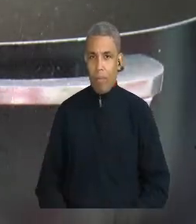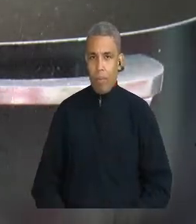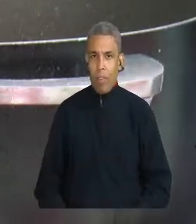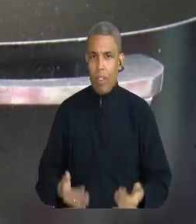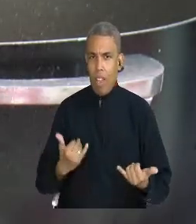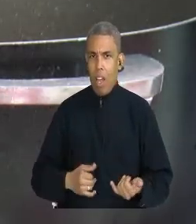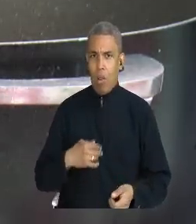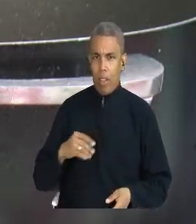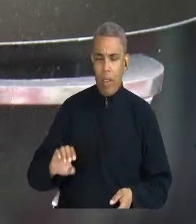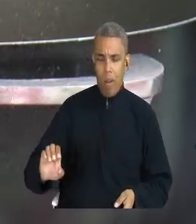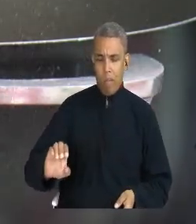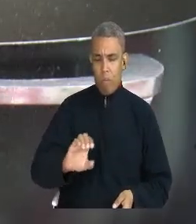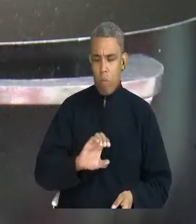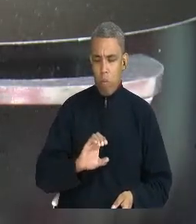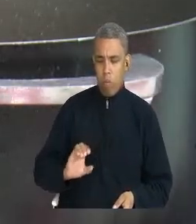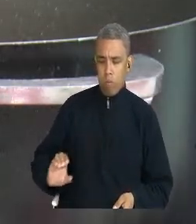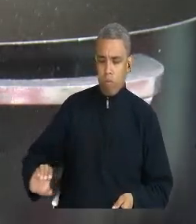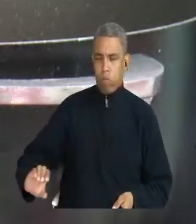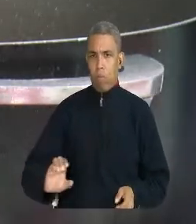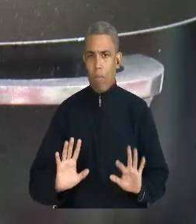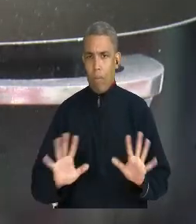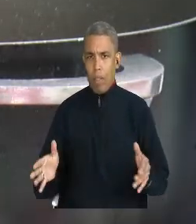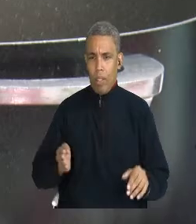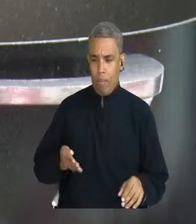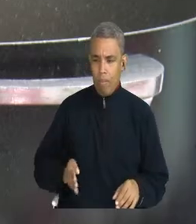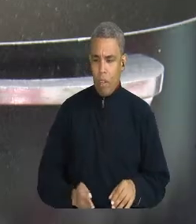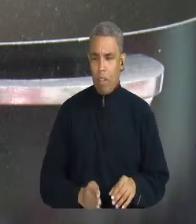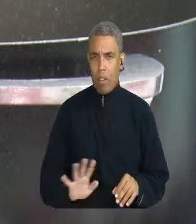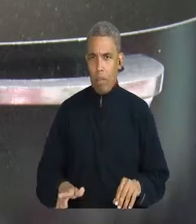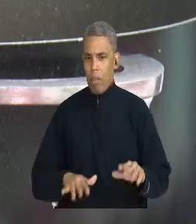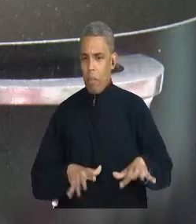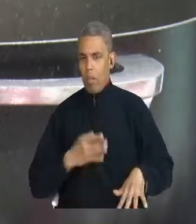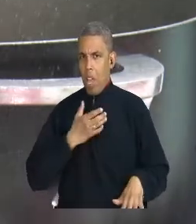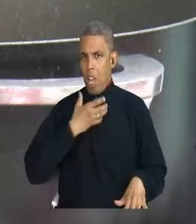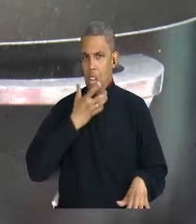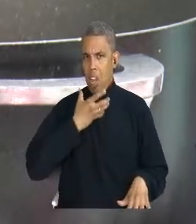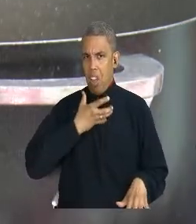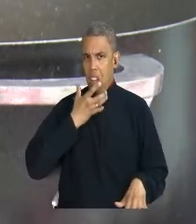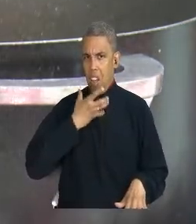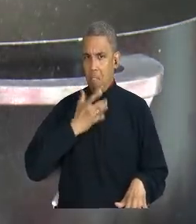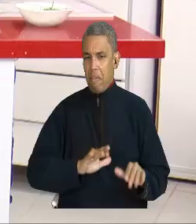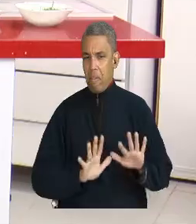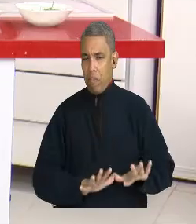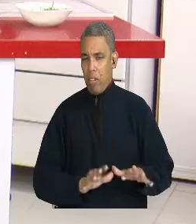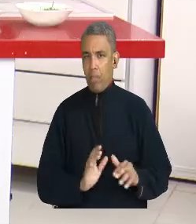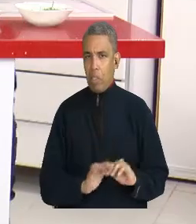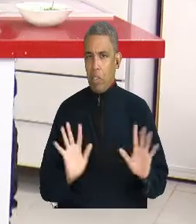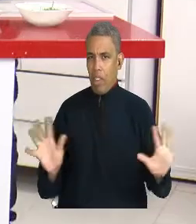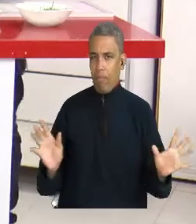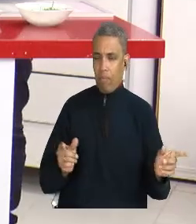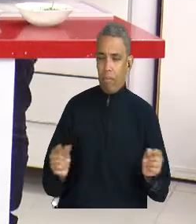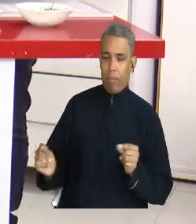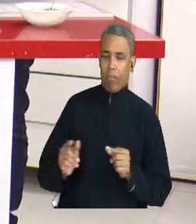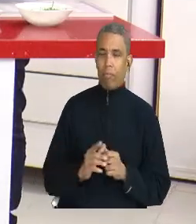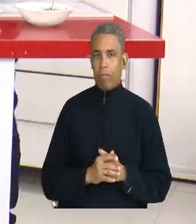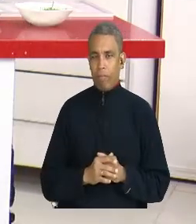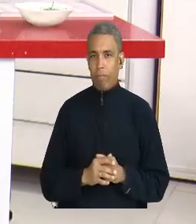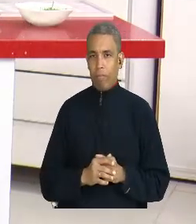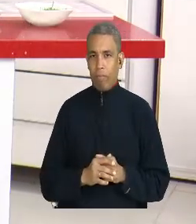salsa. Ajá. ¿Sí? Ya nuestro roba ahorita yo lo retiro, que termine de cocinarse con la temperatura que le va a